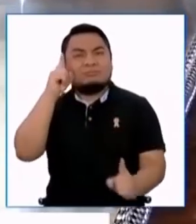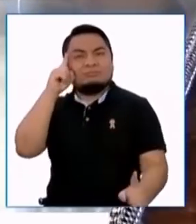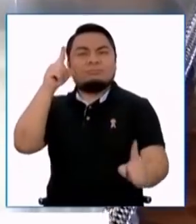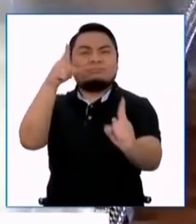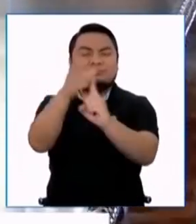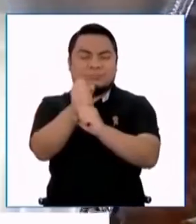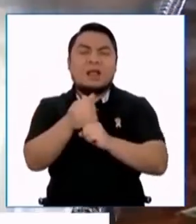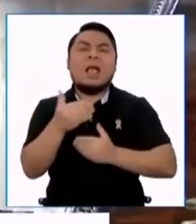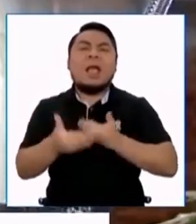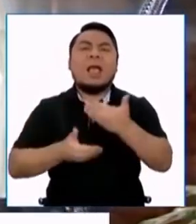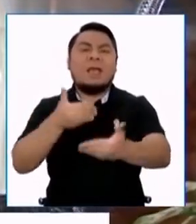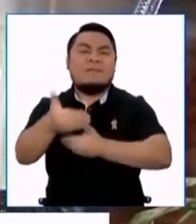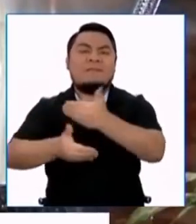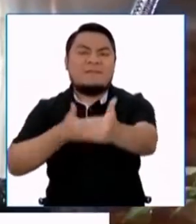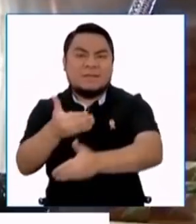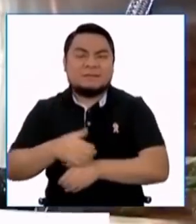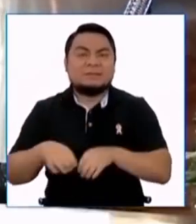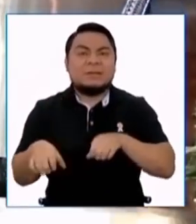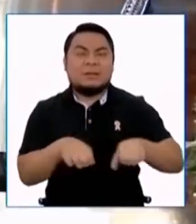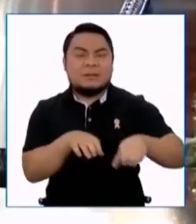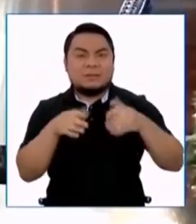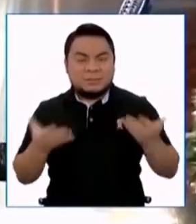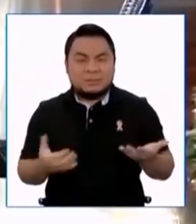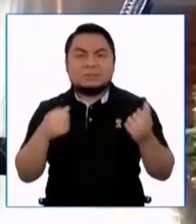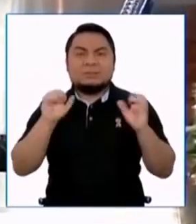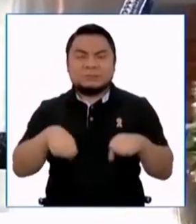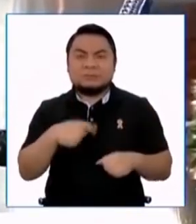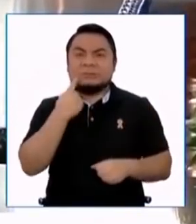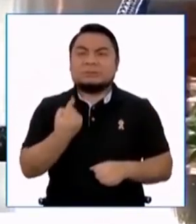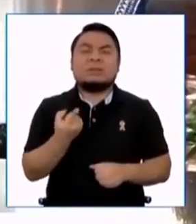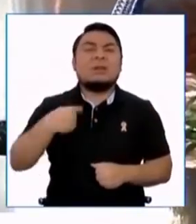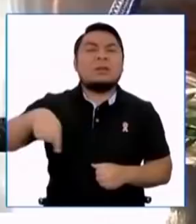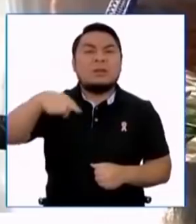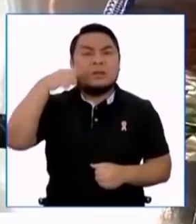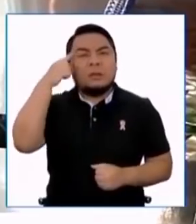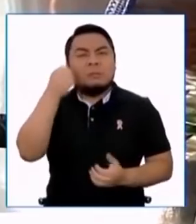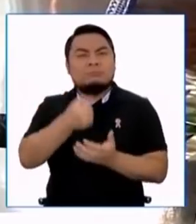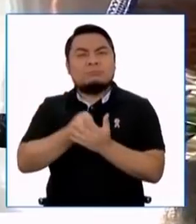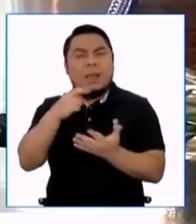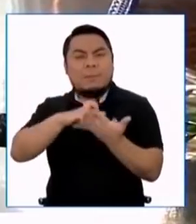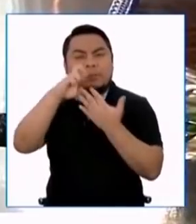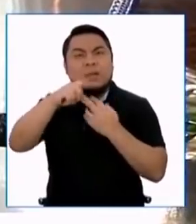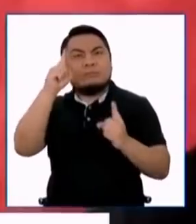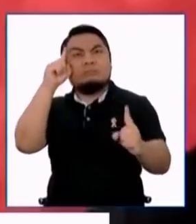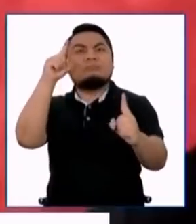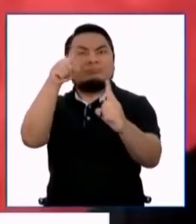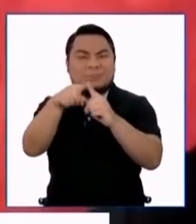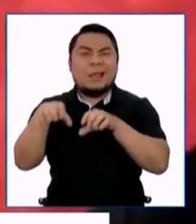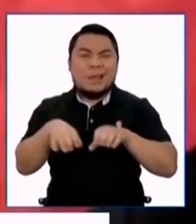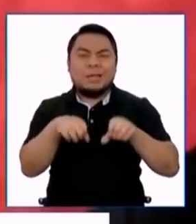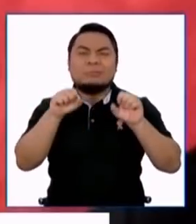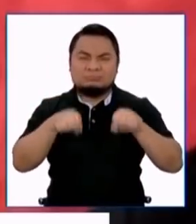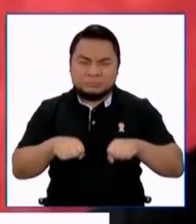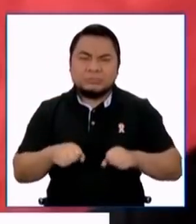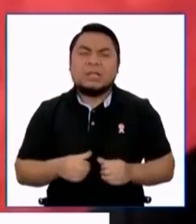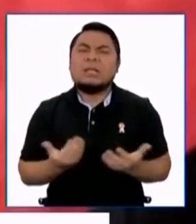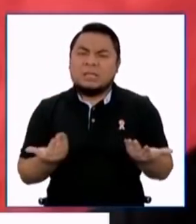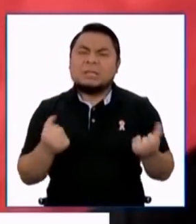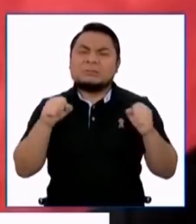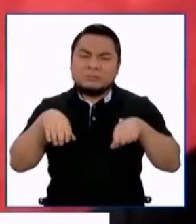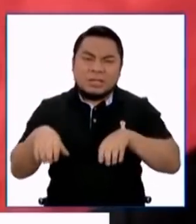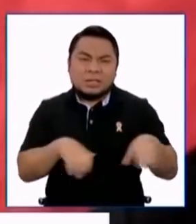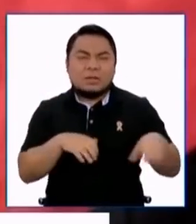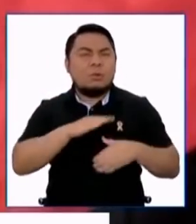lograremos avanzar y cumplir el derrotero que nos hemos planteado. Y lo haremos